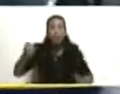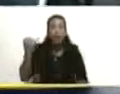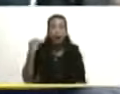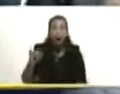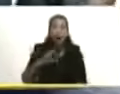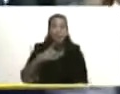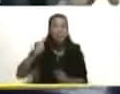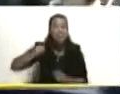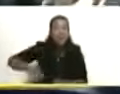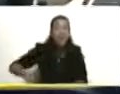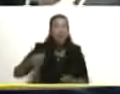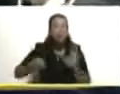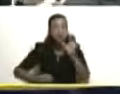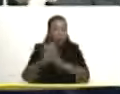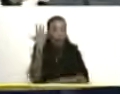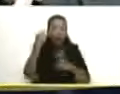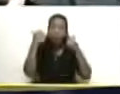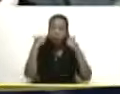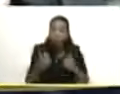créala.